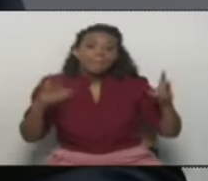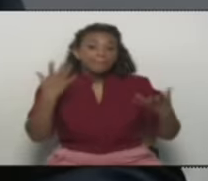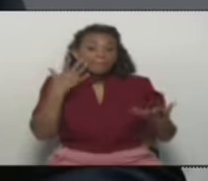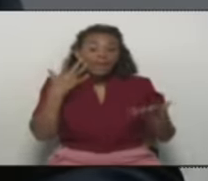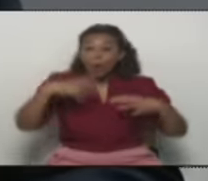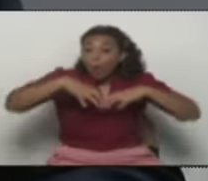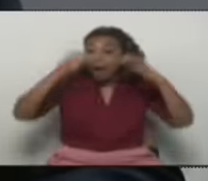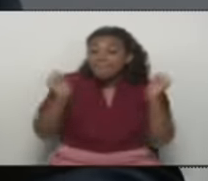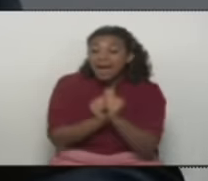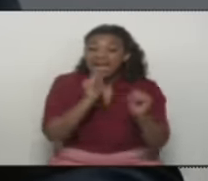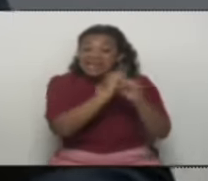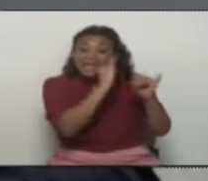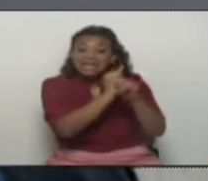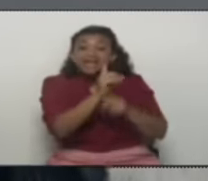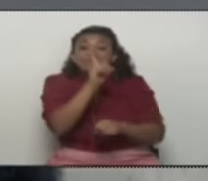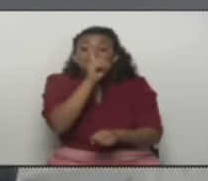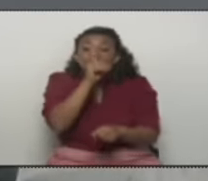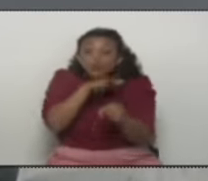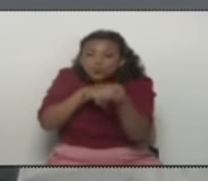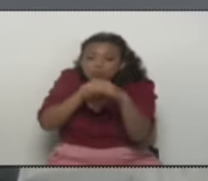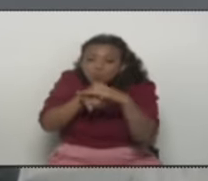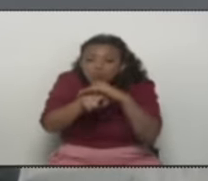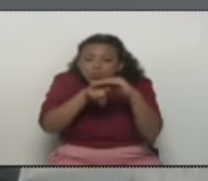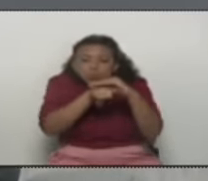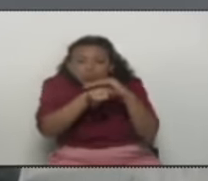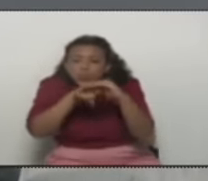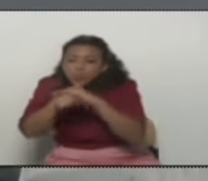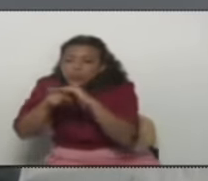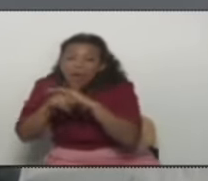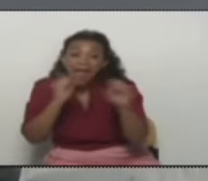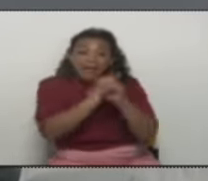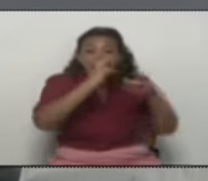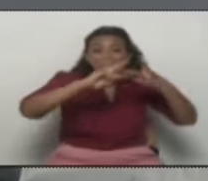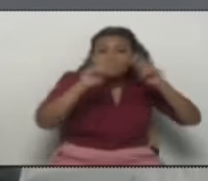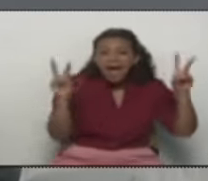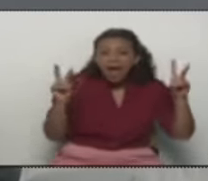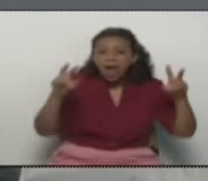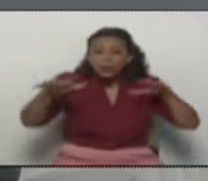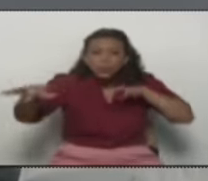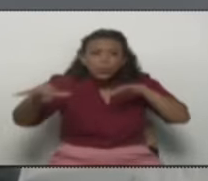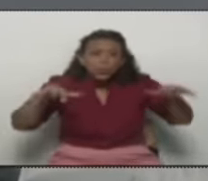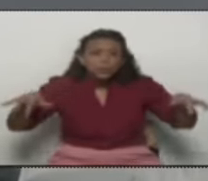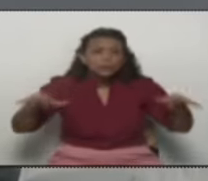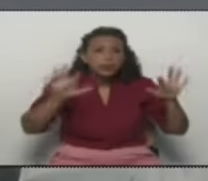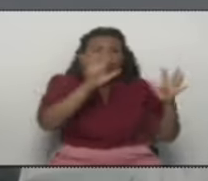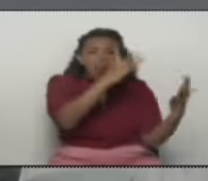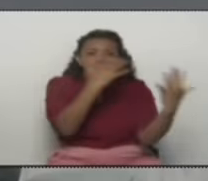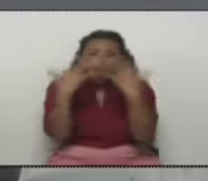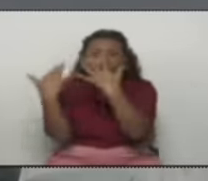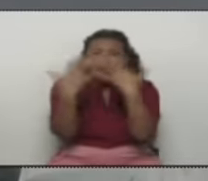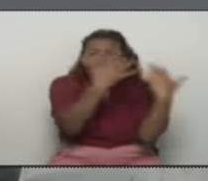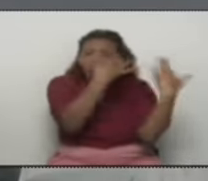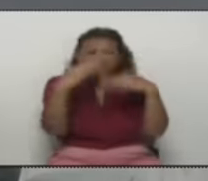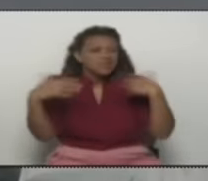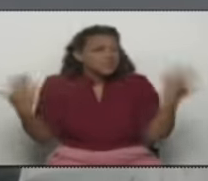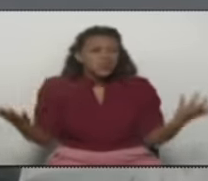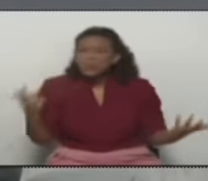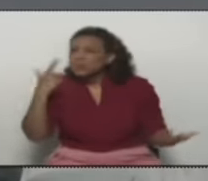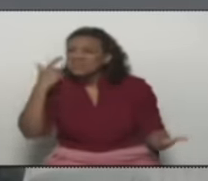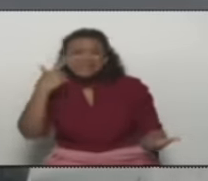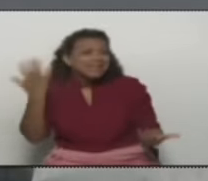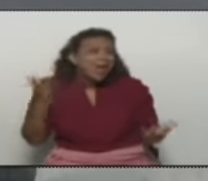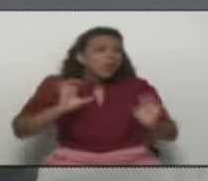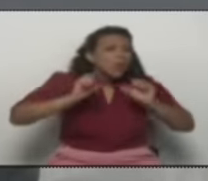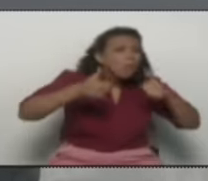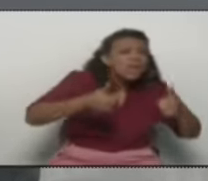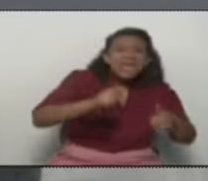la guerra cibernética es secreta, la diferencia entre la guerra y la paz se borra. Es difusa la guerra porque nunca sabemos